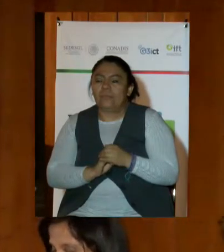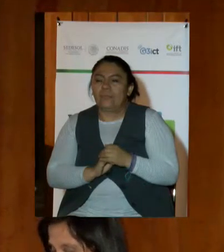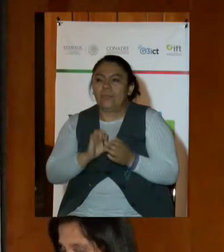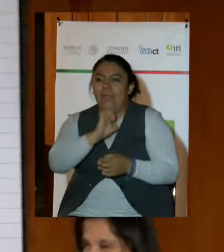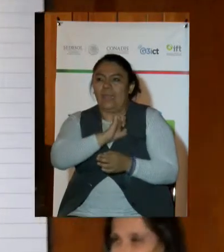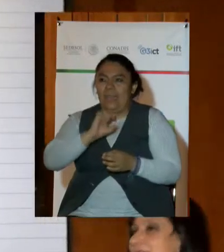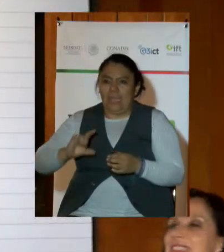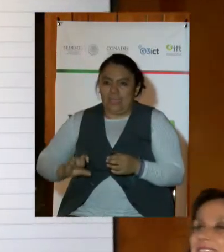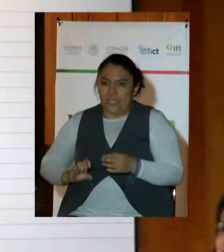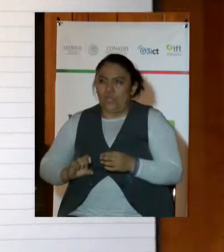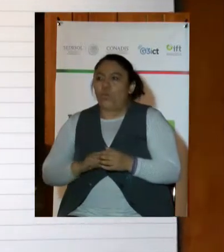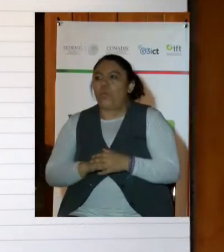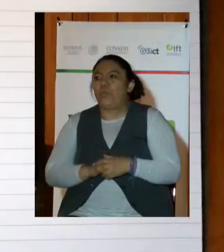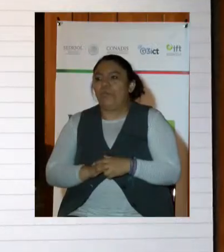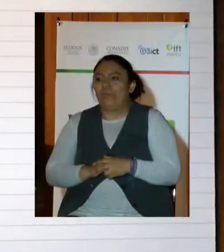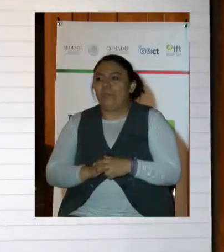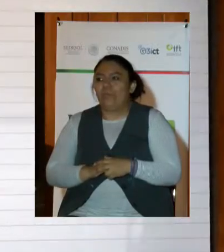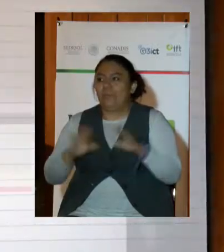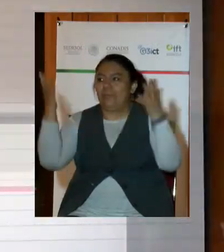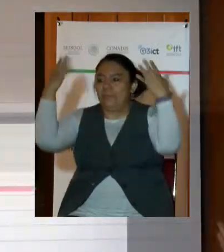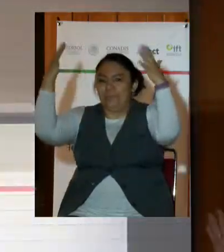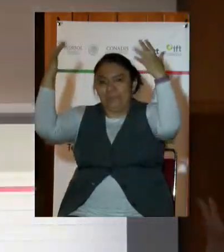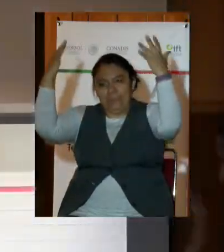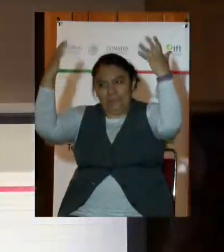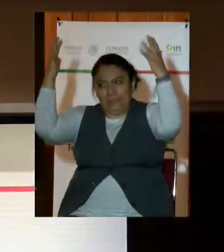Mónica Duem de Here Colors.